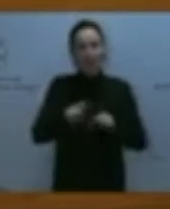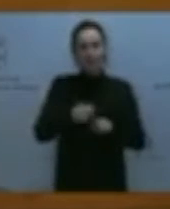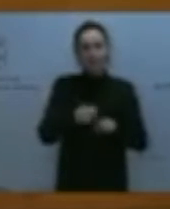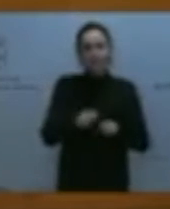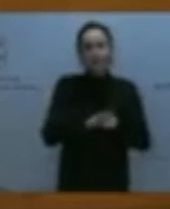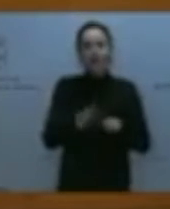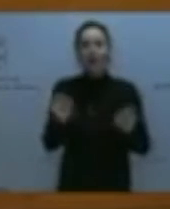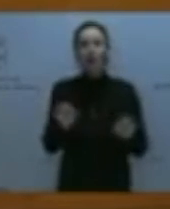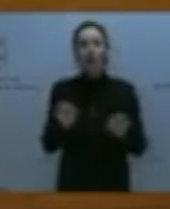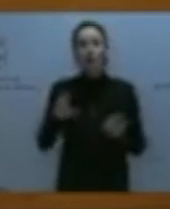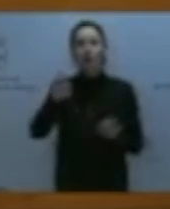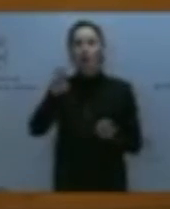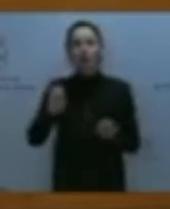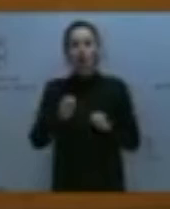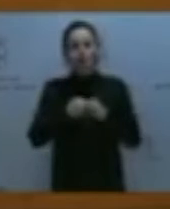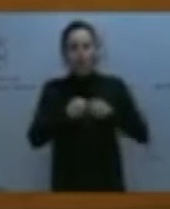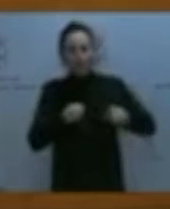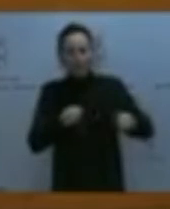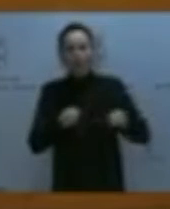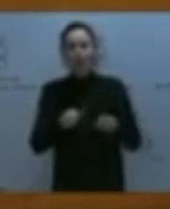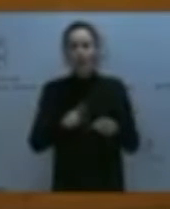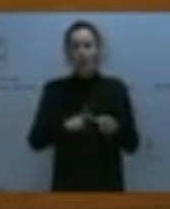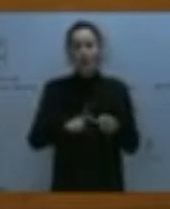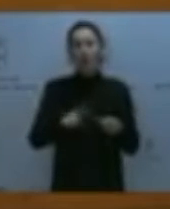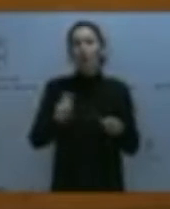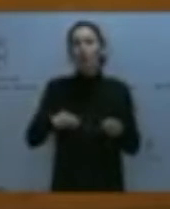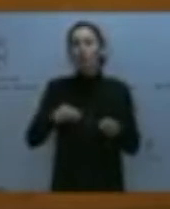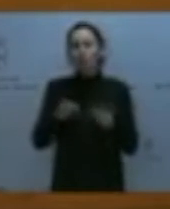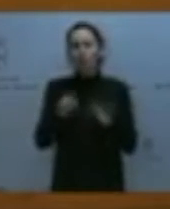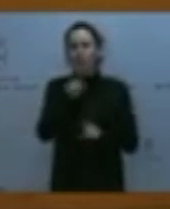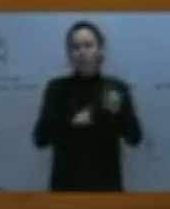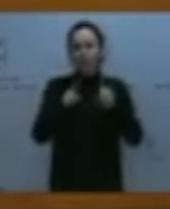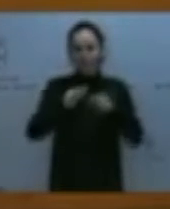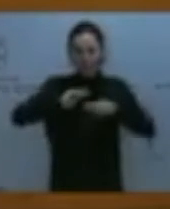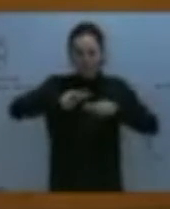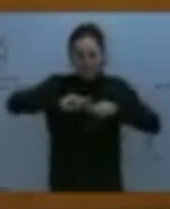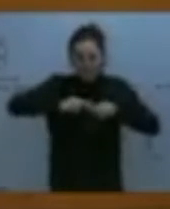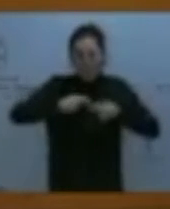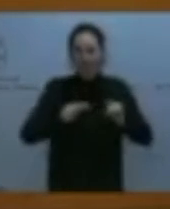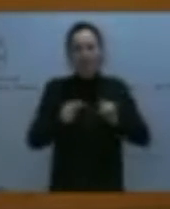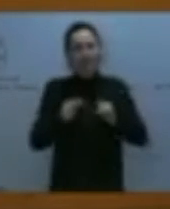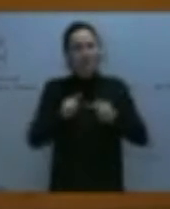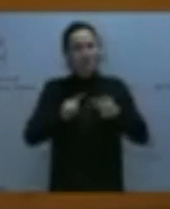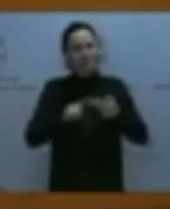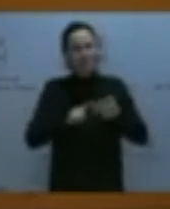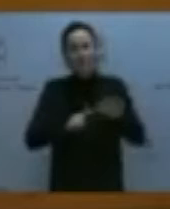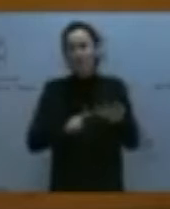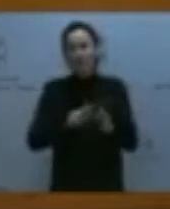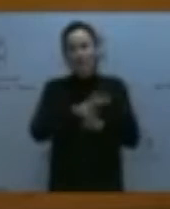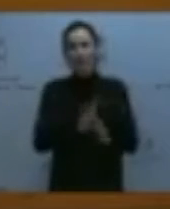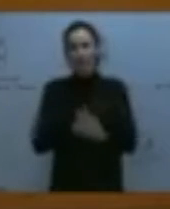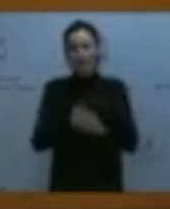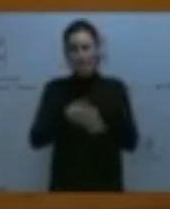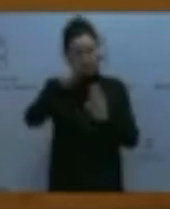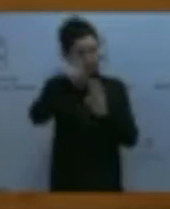roca, y la pérdida de las laminarias también ha afectado a los biotopos. Hay muchísimos temas, no podría abordar todos los temas que